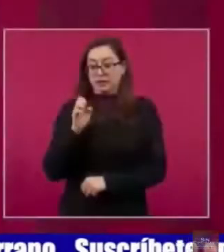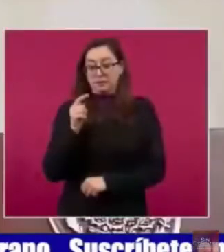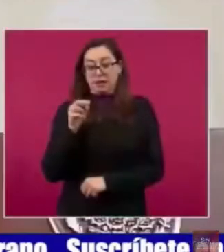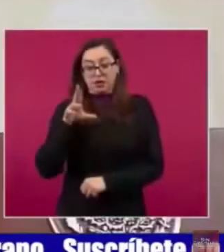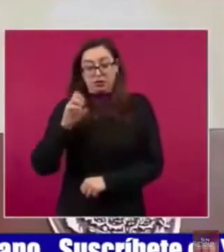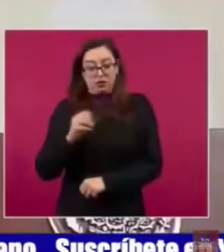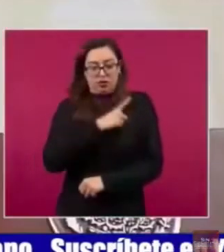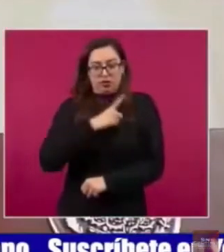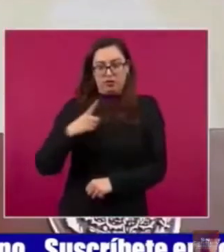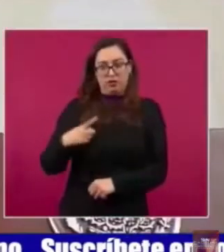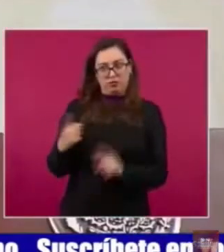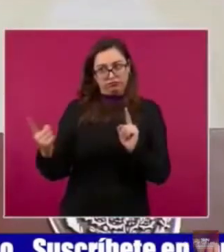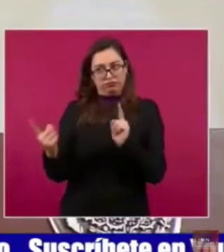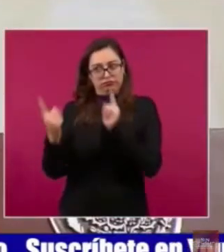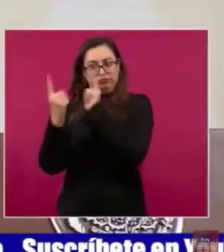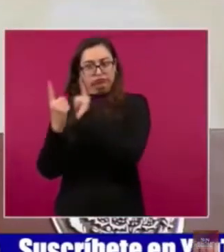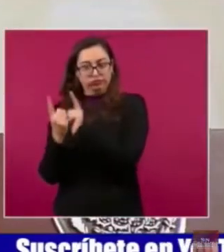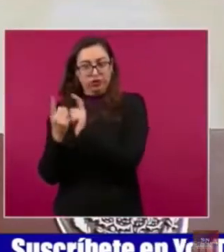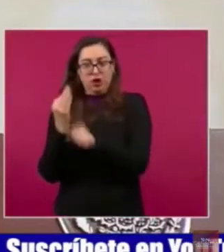La noticia.